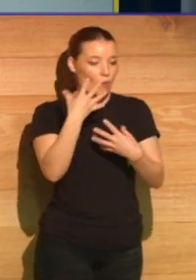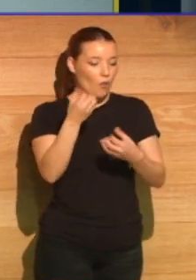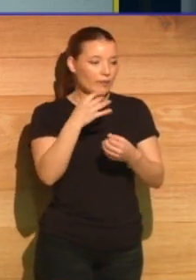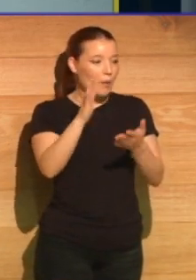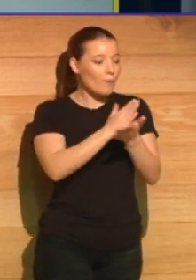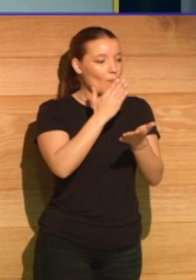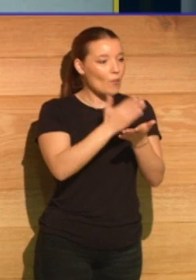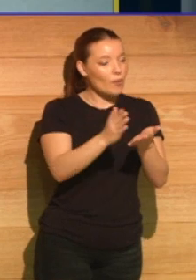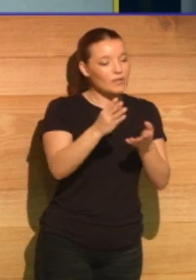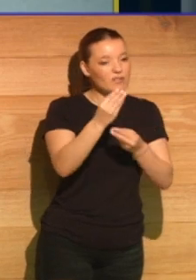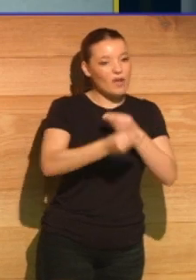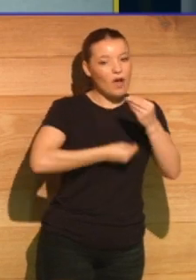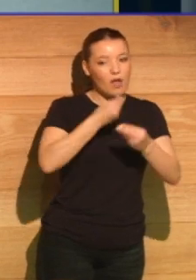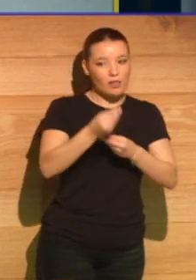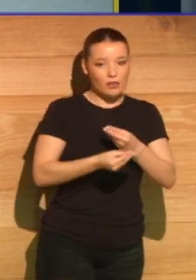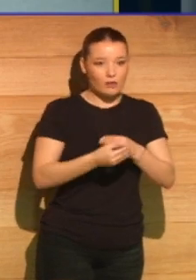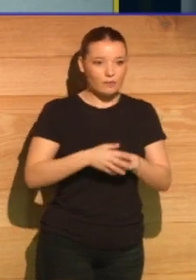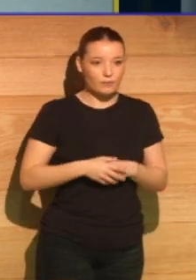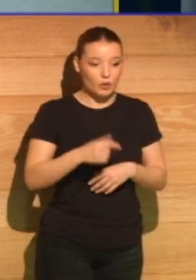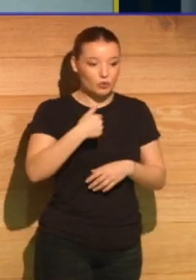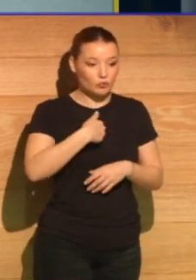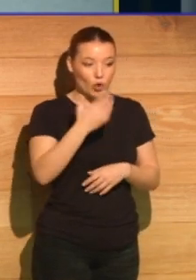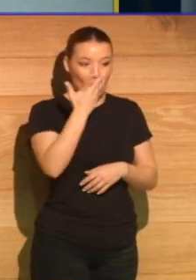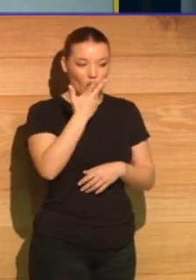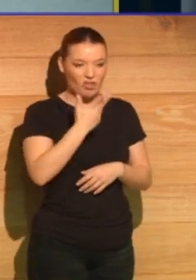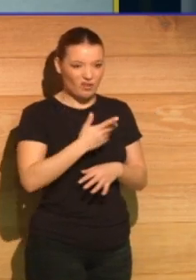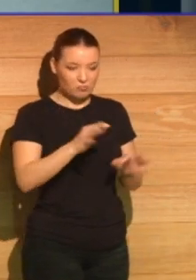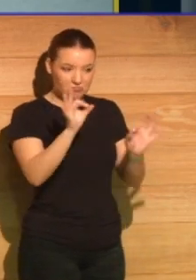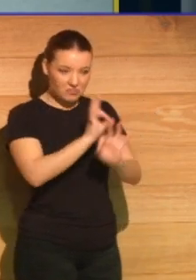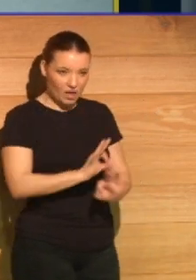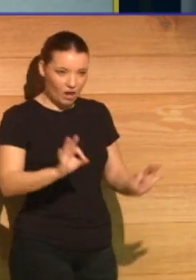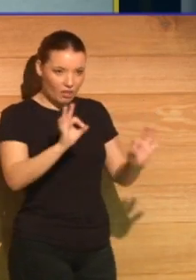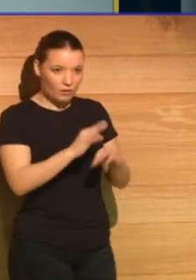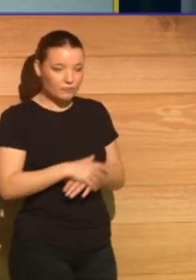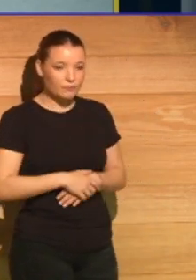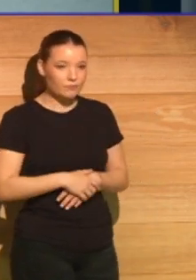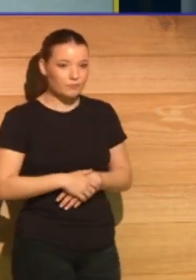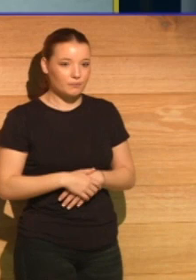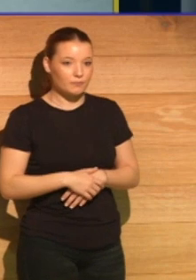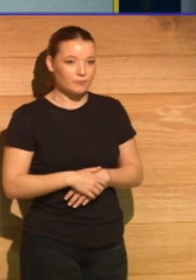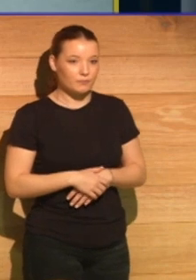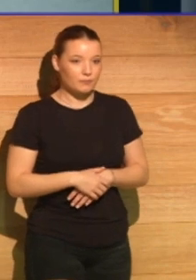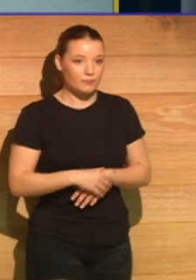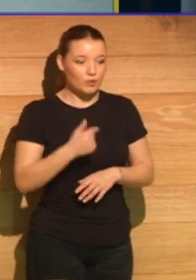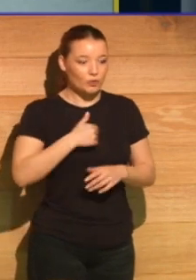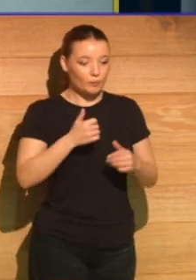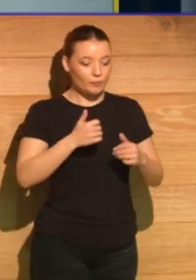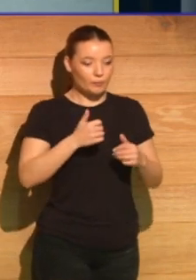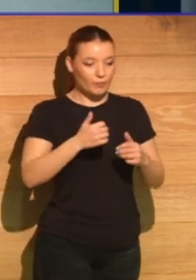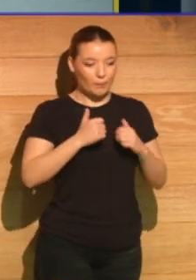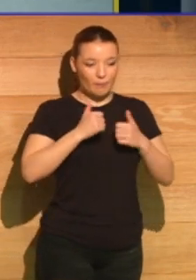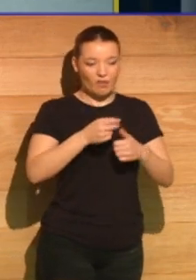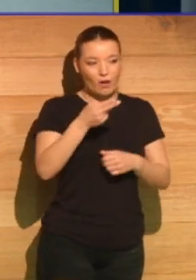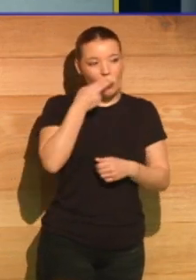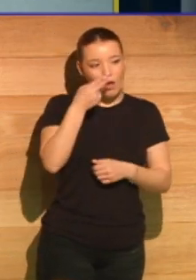llamaba haikus. Yo en aquel entonces no conocía ni siquiera lo que eran los haikus y ya me empezó a